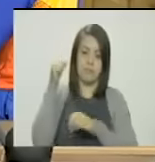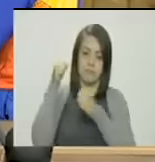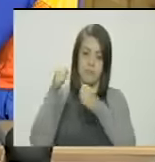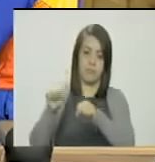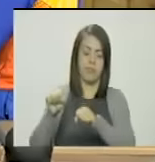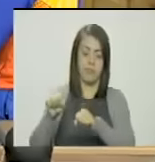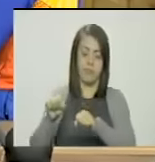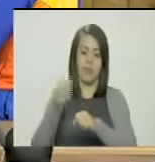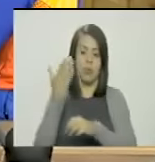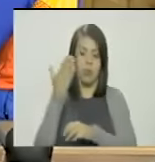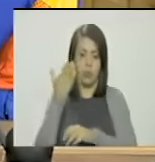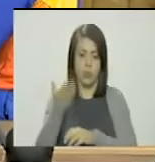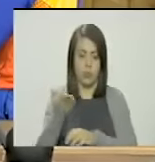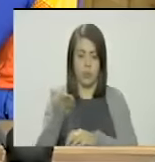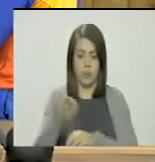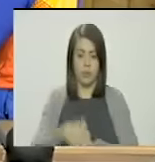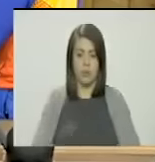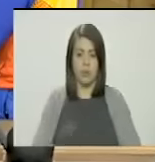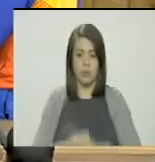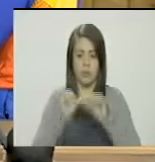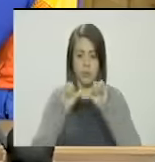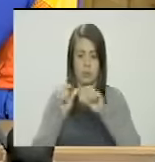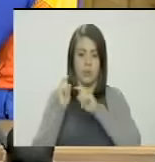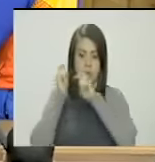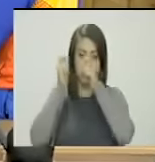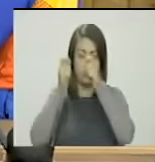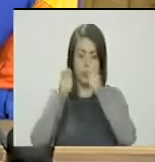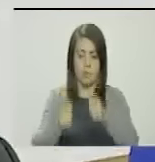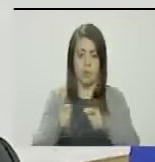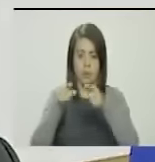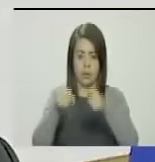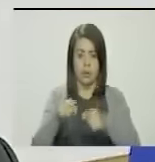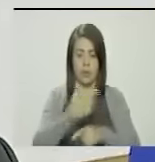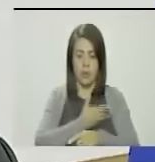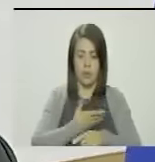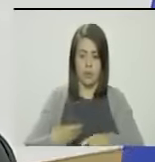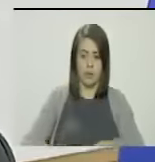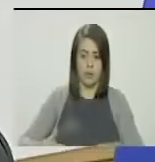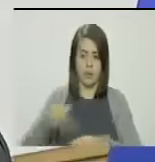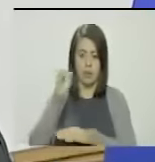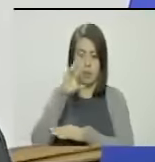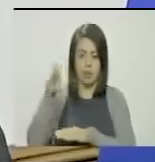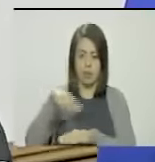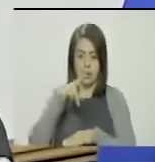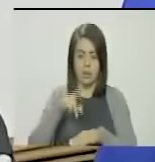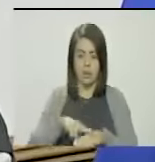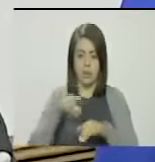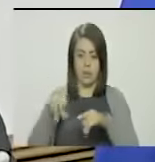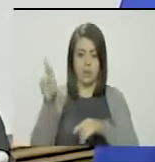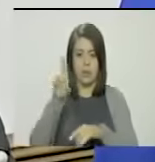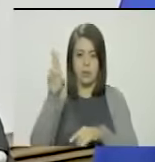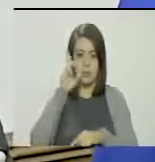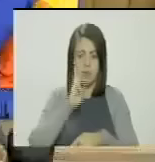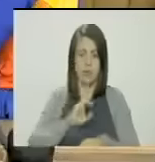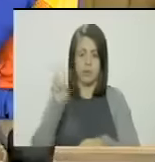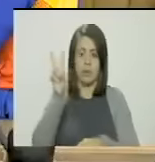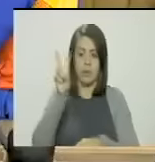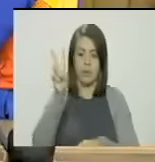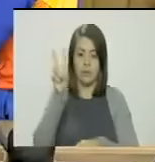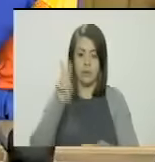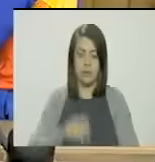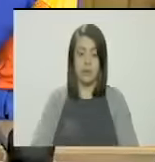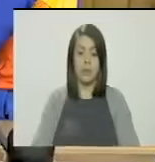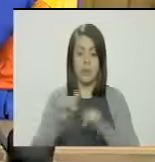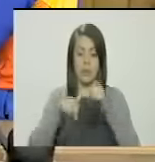demanden. Que usted, queda usted investido como el presidente de la Asamblea Nacional de la República Bolivariana